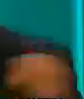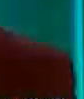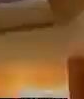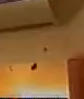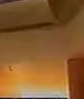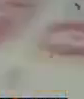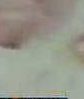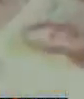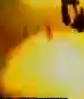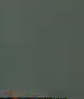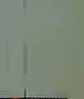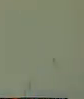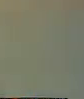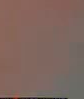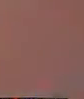British insight.